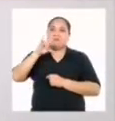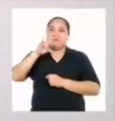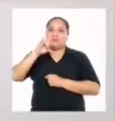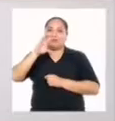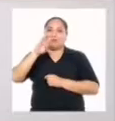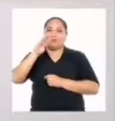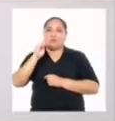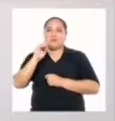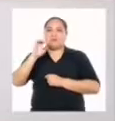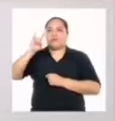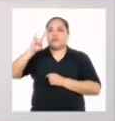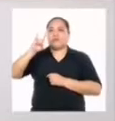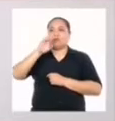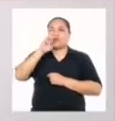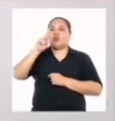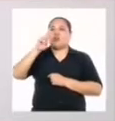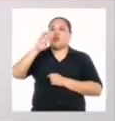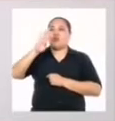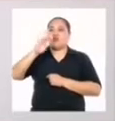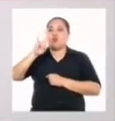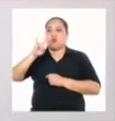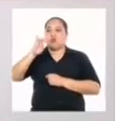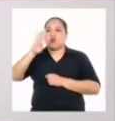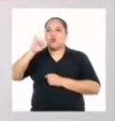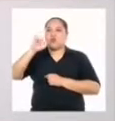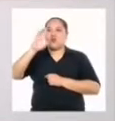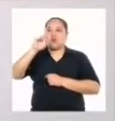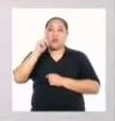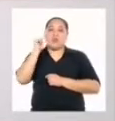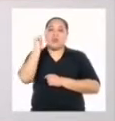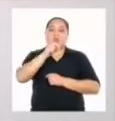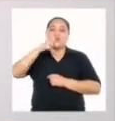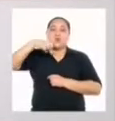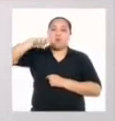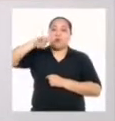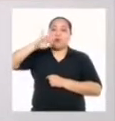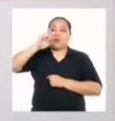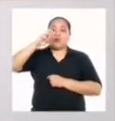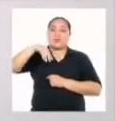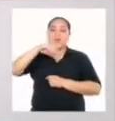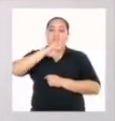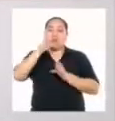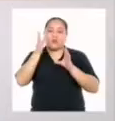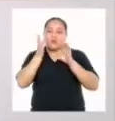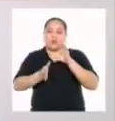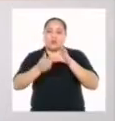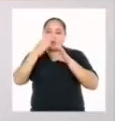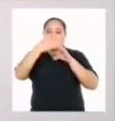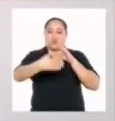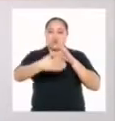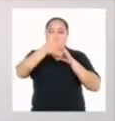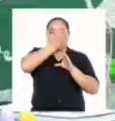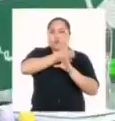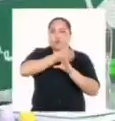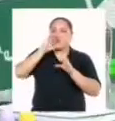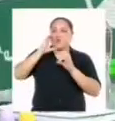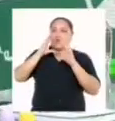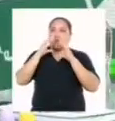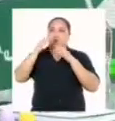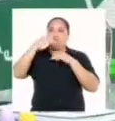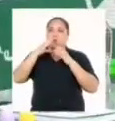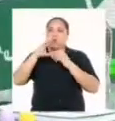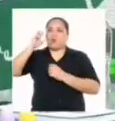cubo Rubik y en términos matemáticos es un prisma donde todas sus caras son cuadrados congruentes.